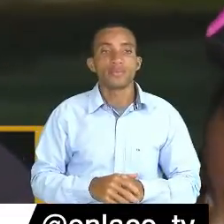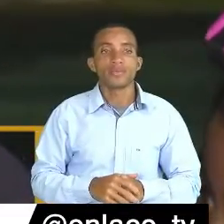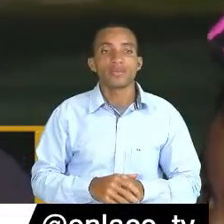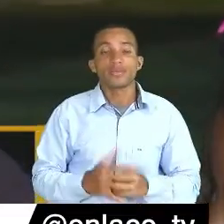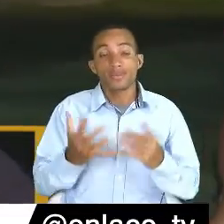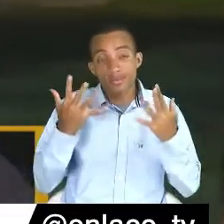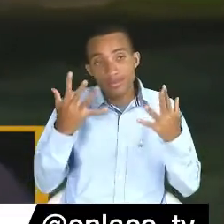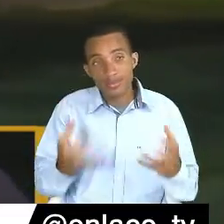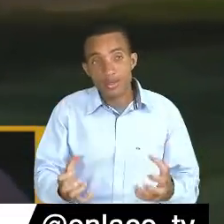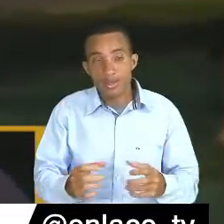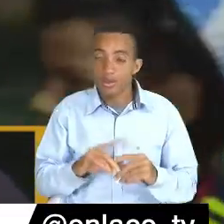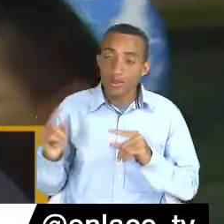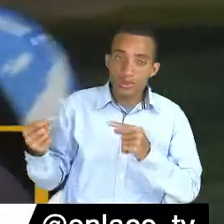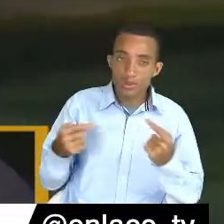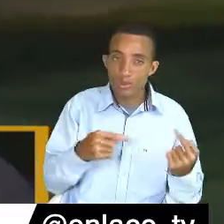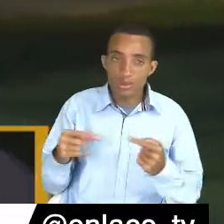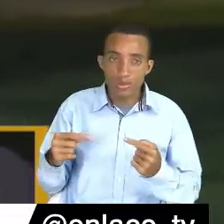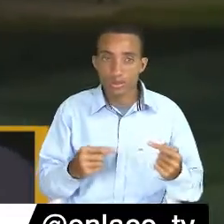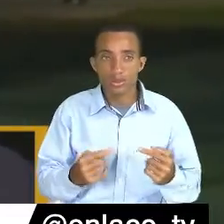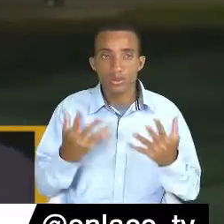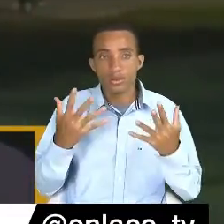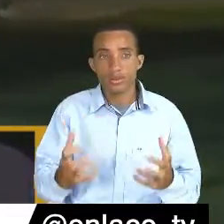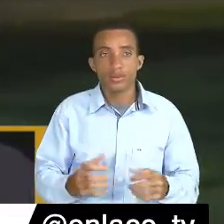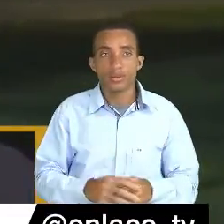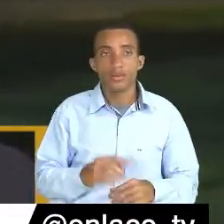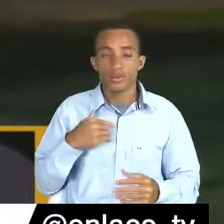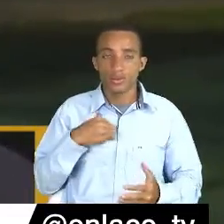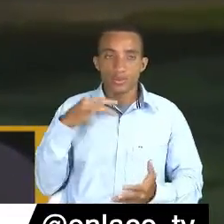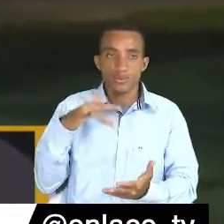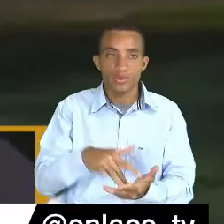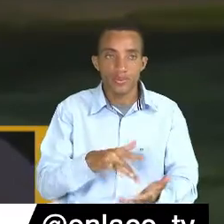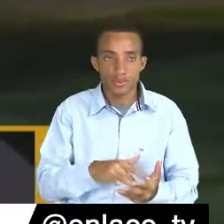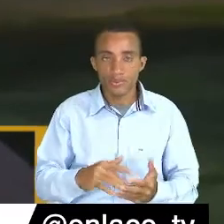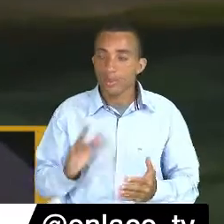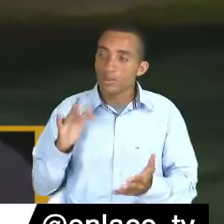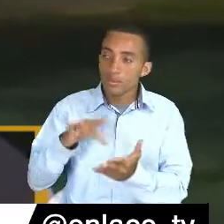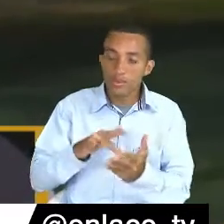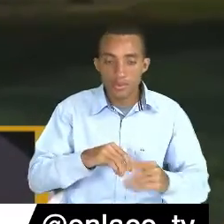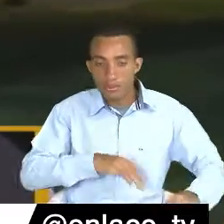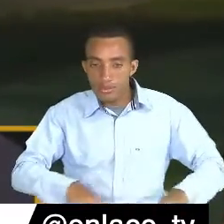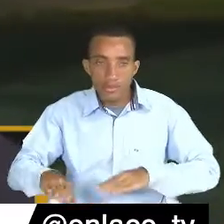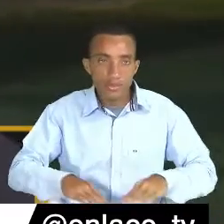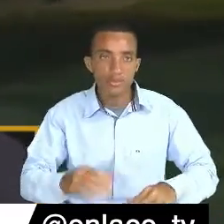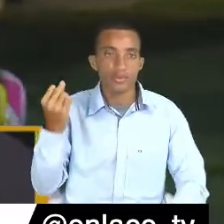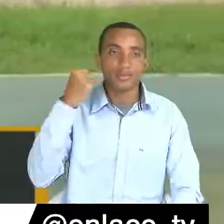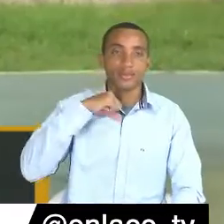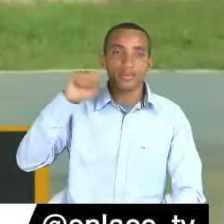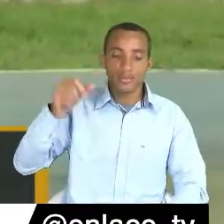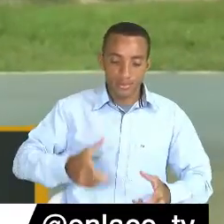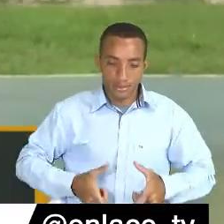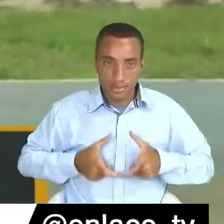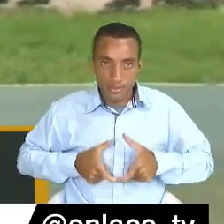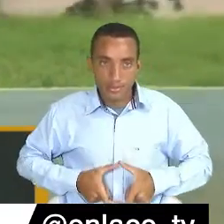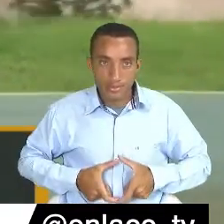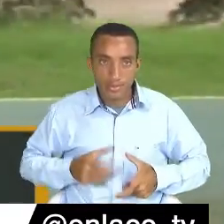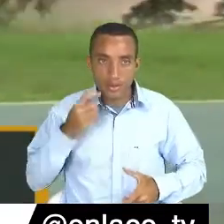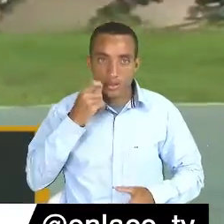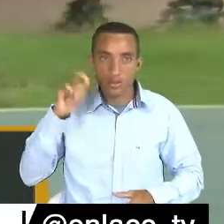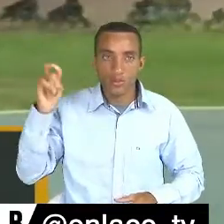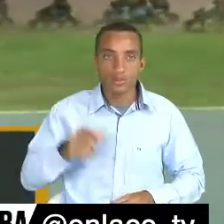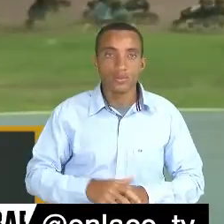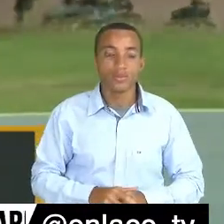para competir y yo solamente vengo a participar y a venirme a ganar la medalla. Disfrutar, pasar un día